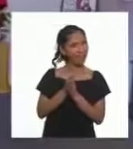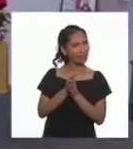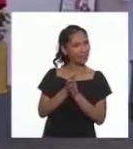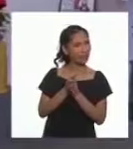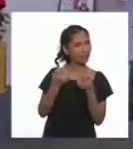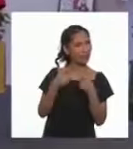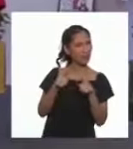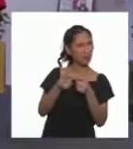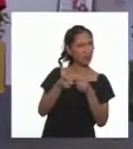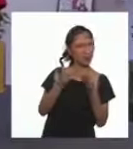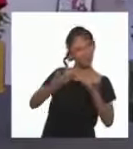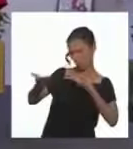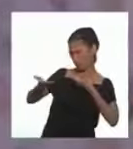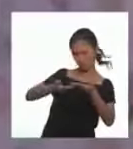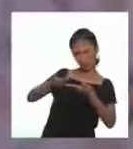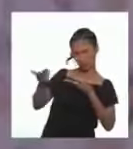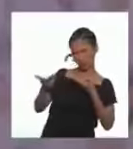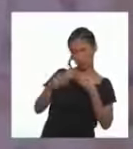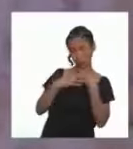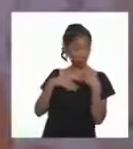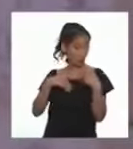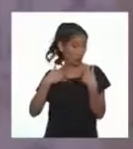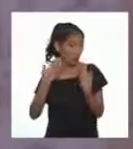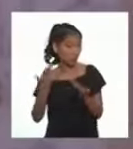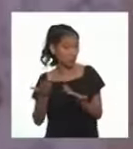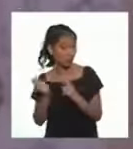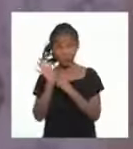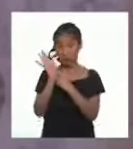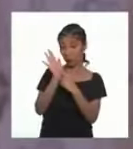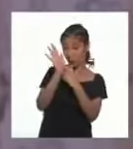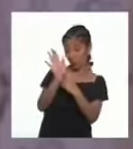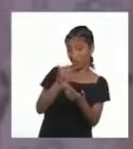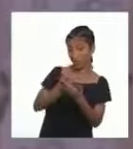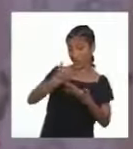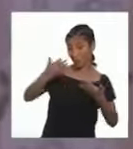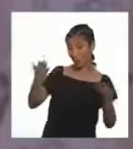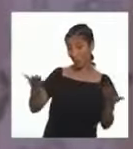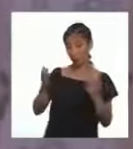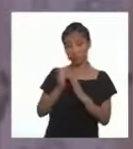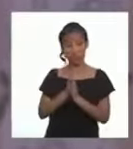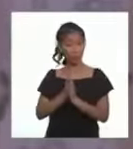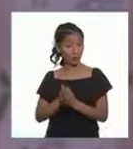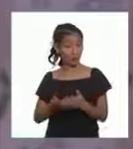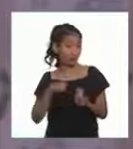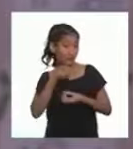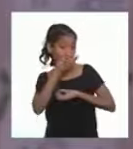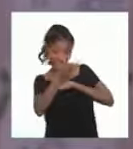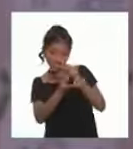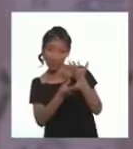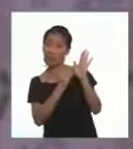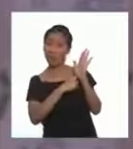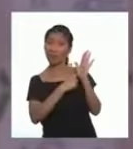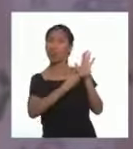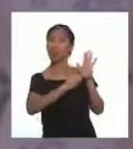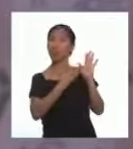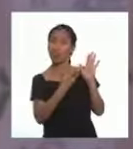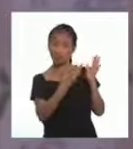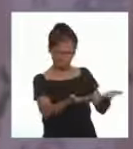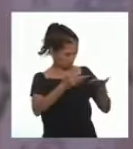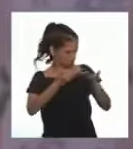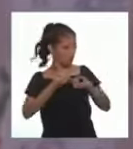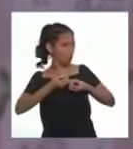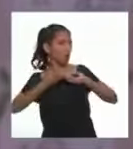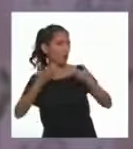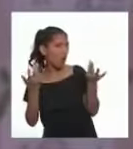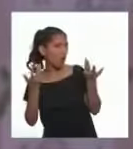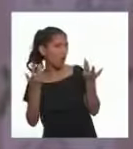Pero, ¿cómo compartirlos? Podemos mostrarle los objetos, contarle de dónde son y cómo llegaron a nuestras manos